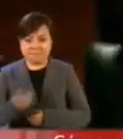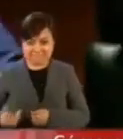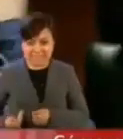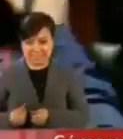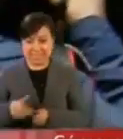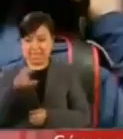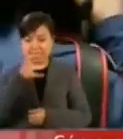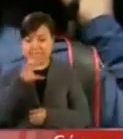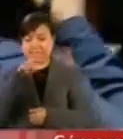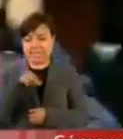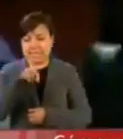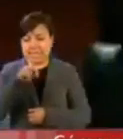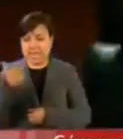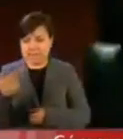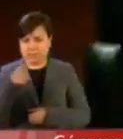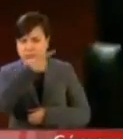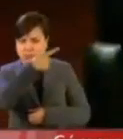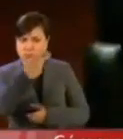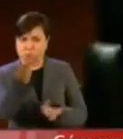de proponer